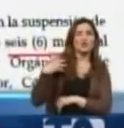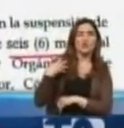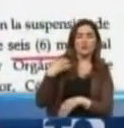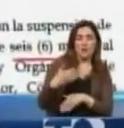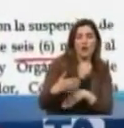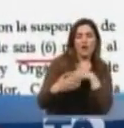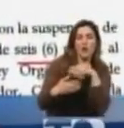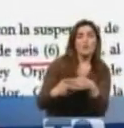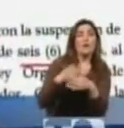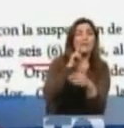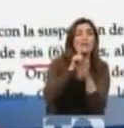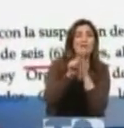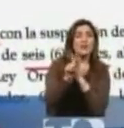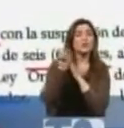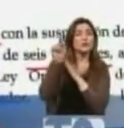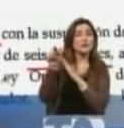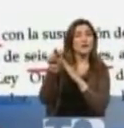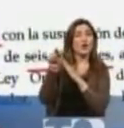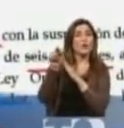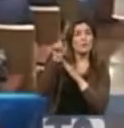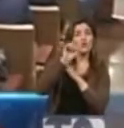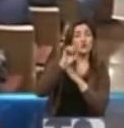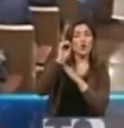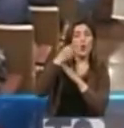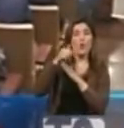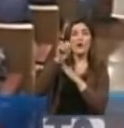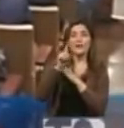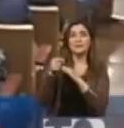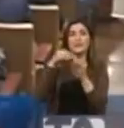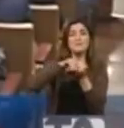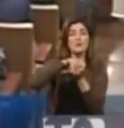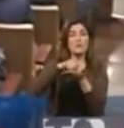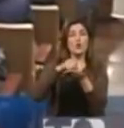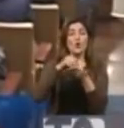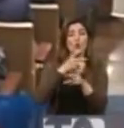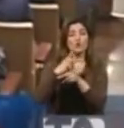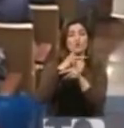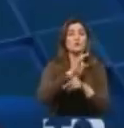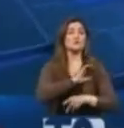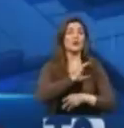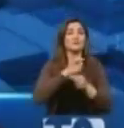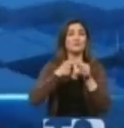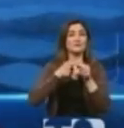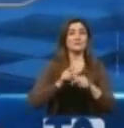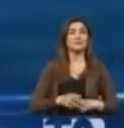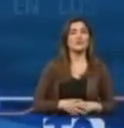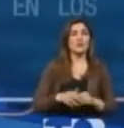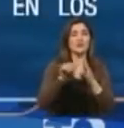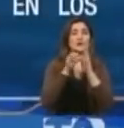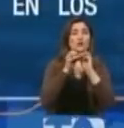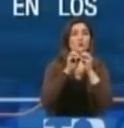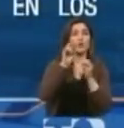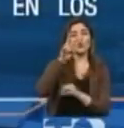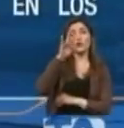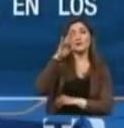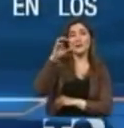debido proceso en la denuncia que presentó Felipe Ogas Oviedo en contra de varios miembros del Consejo Metropolitano de Quito. Según el artículo